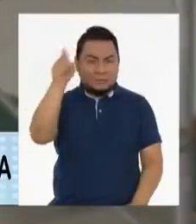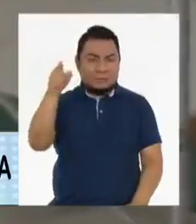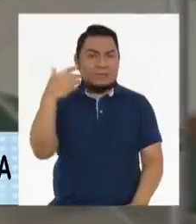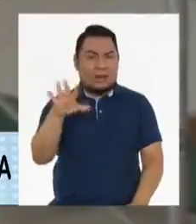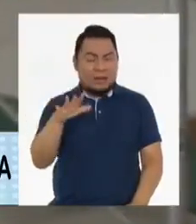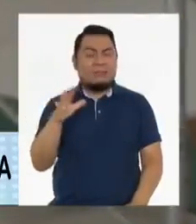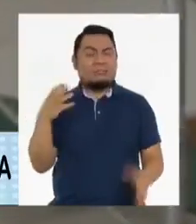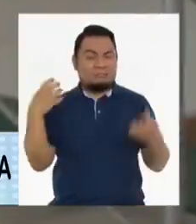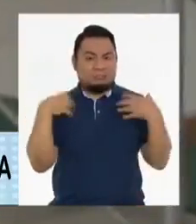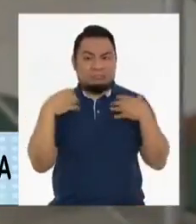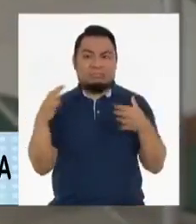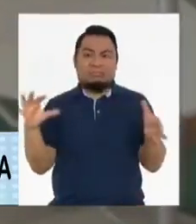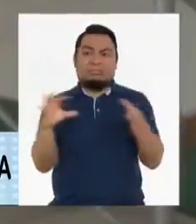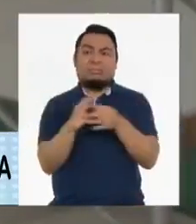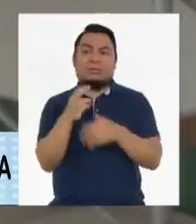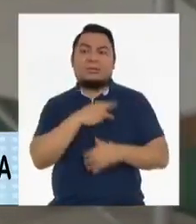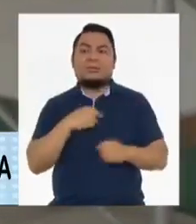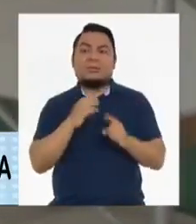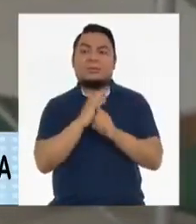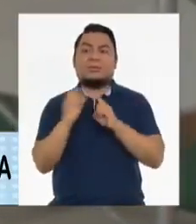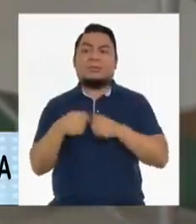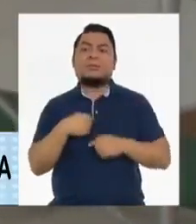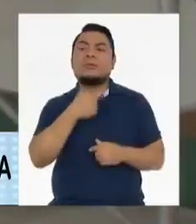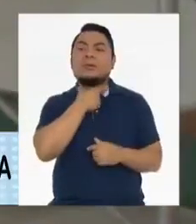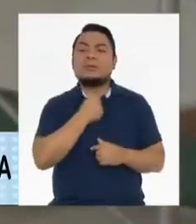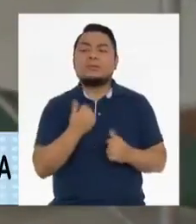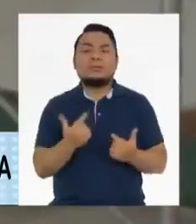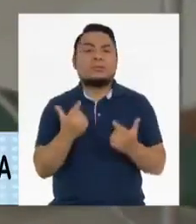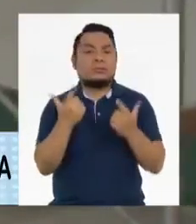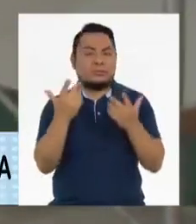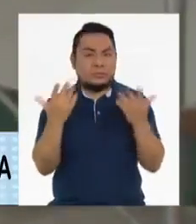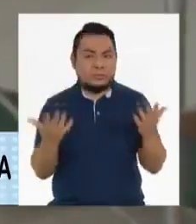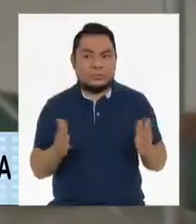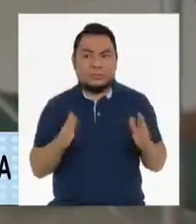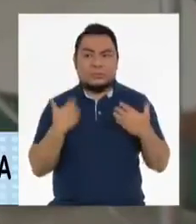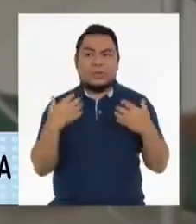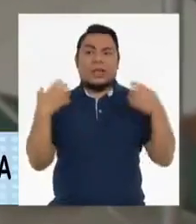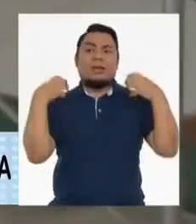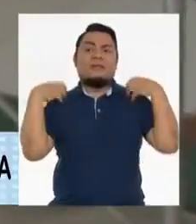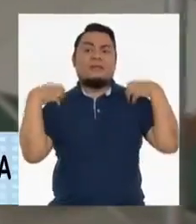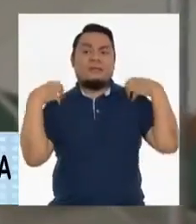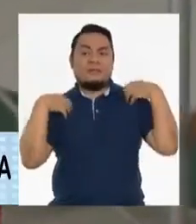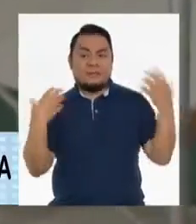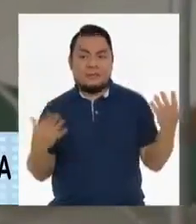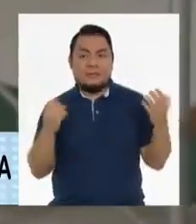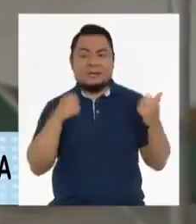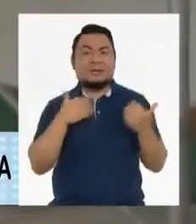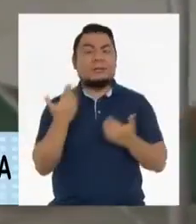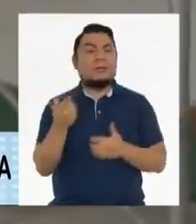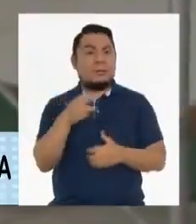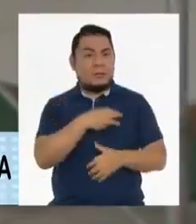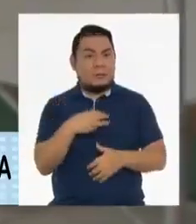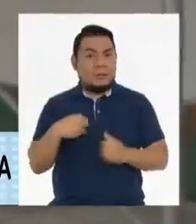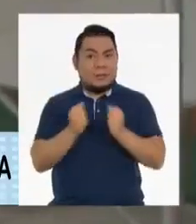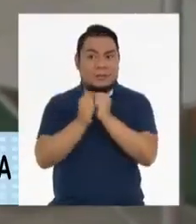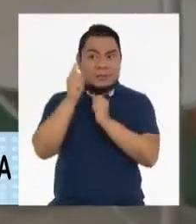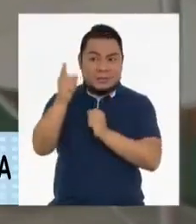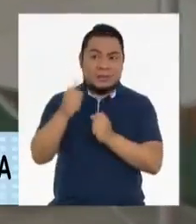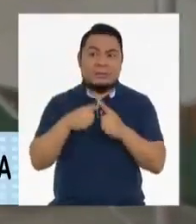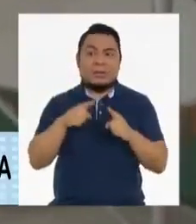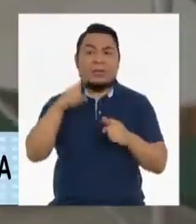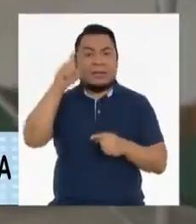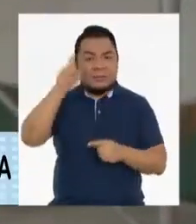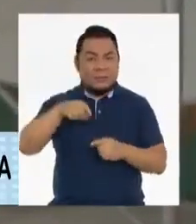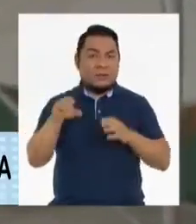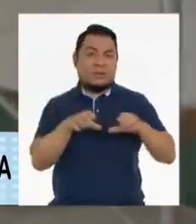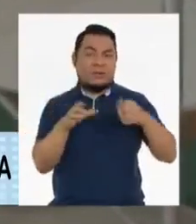donde, como yo les he dicho, me gustaría tener una suerte de oficina del ministro ahí, que creo que es lo que debemos hacer